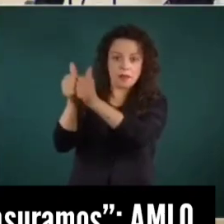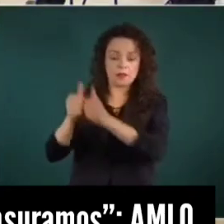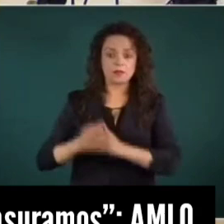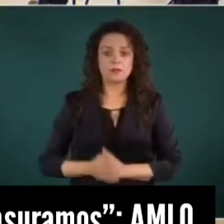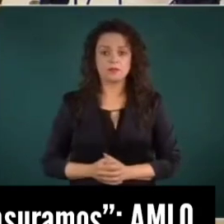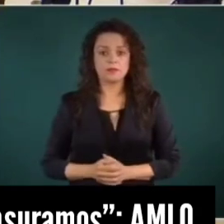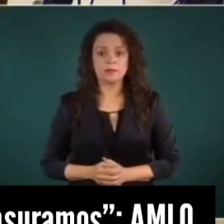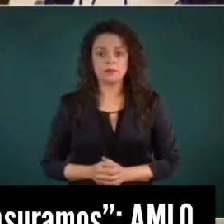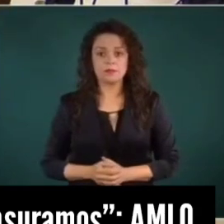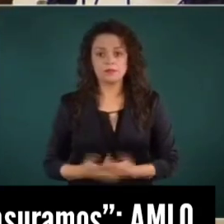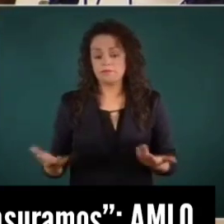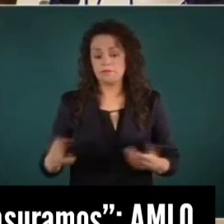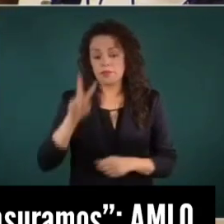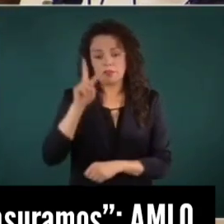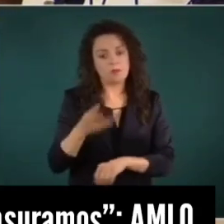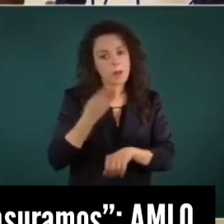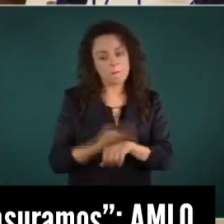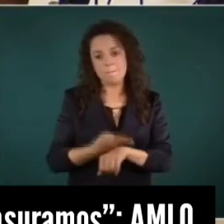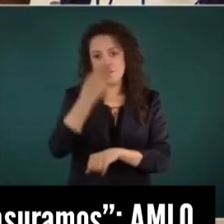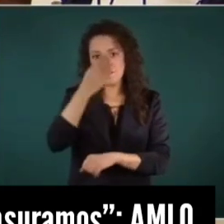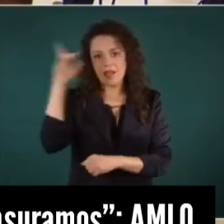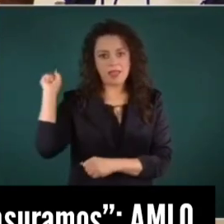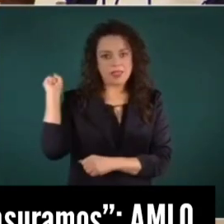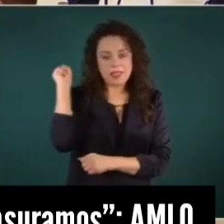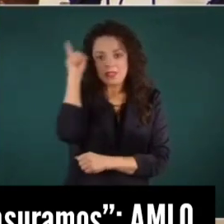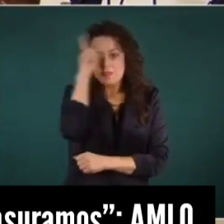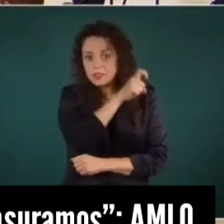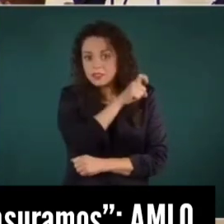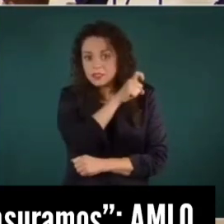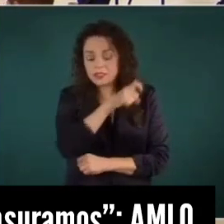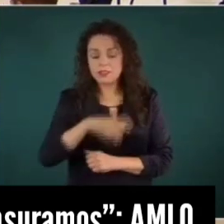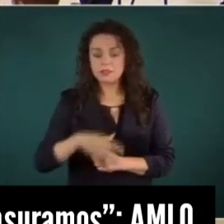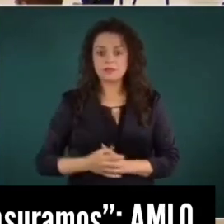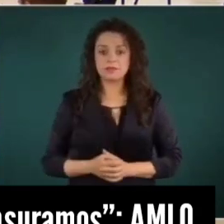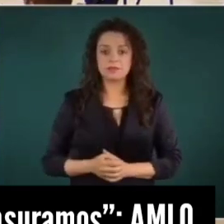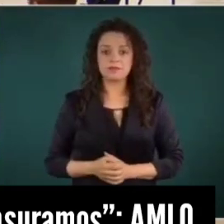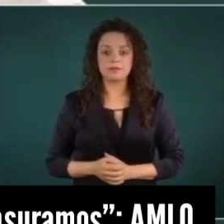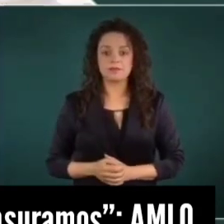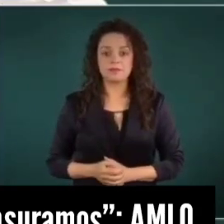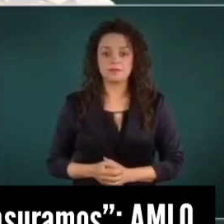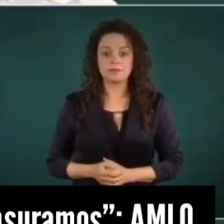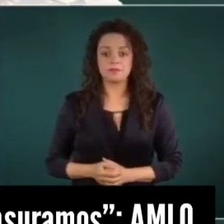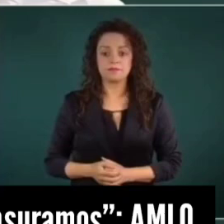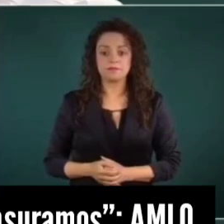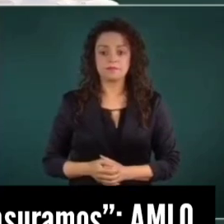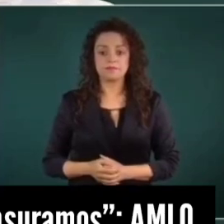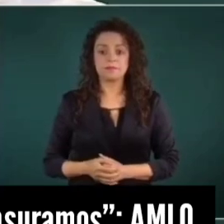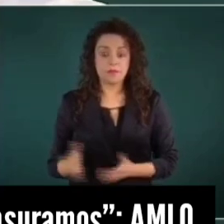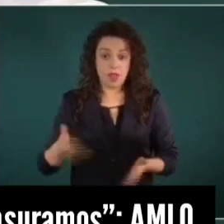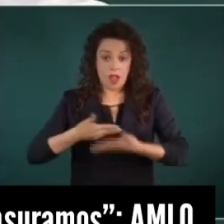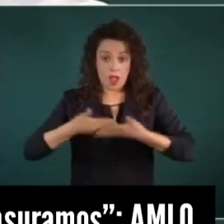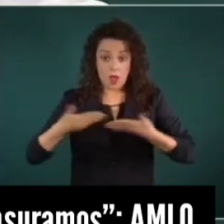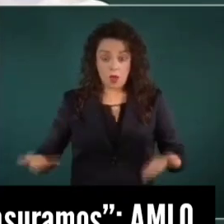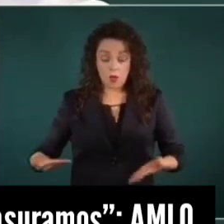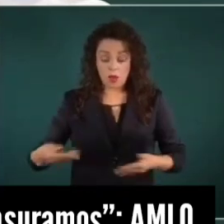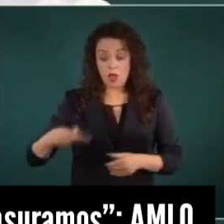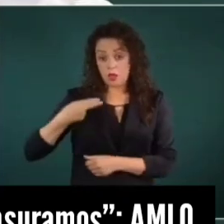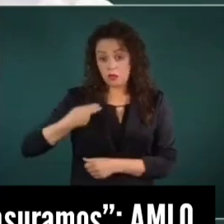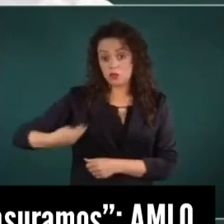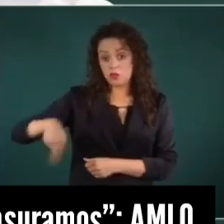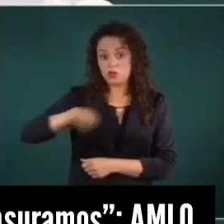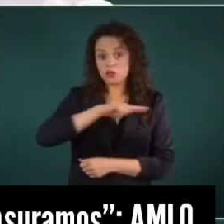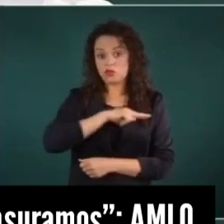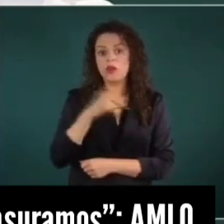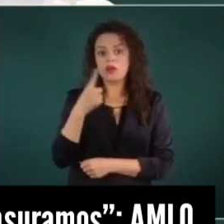y en situación muy difícil, que por cierto nosotros estamos ahora